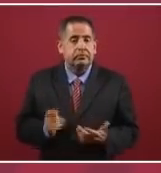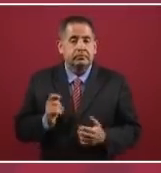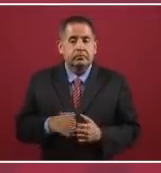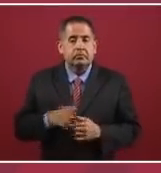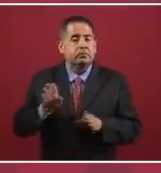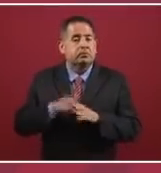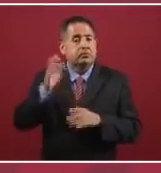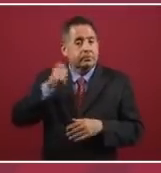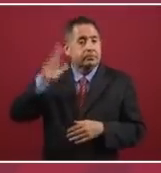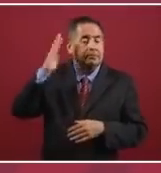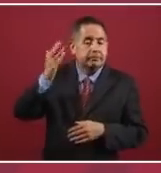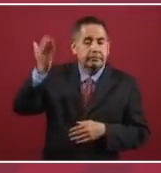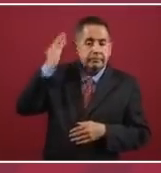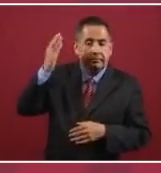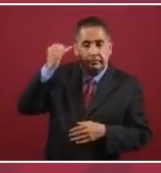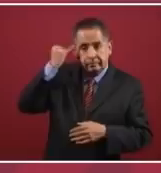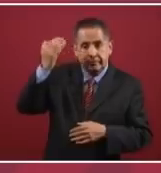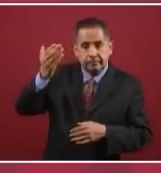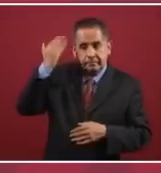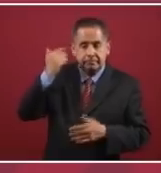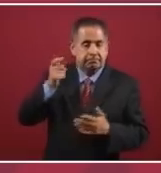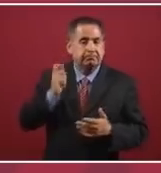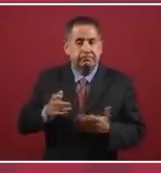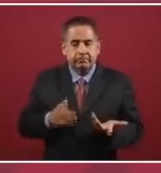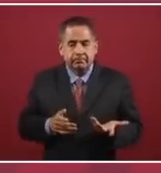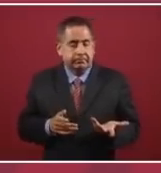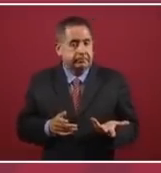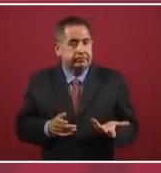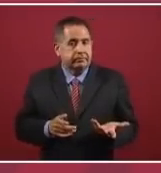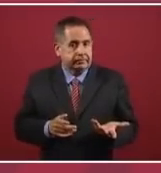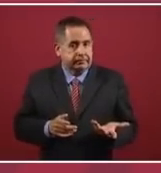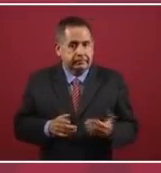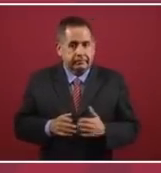¿Cómo era antes? Pues desde